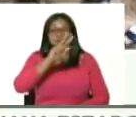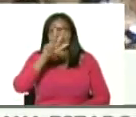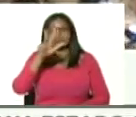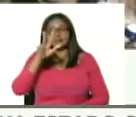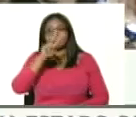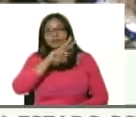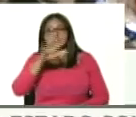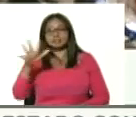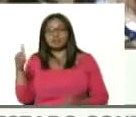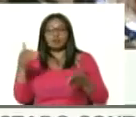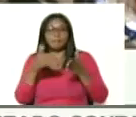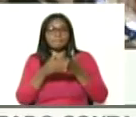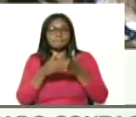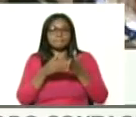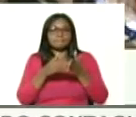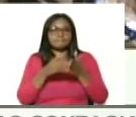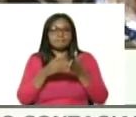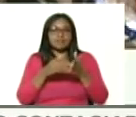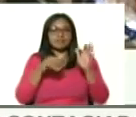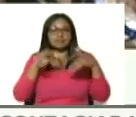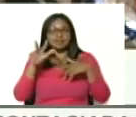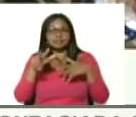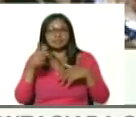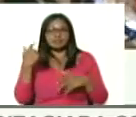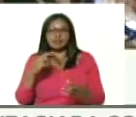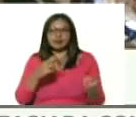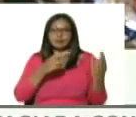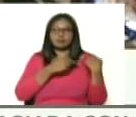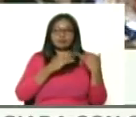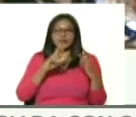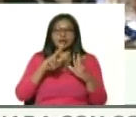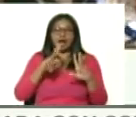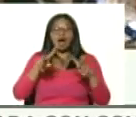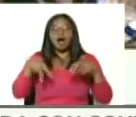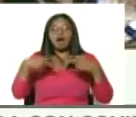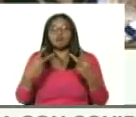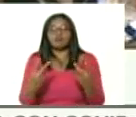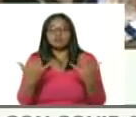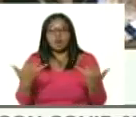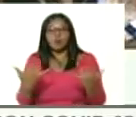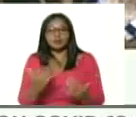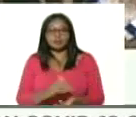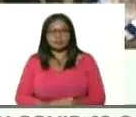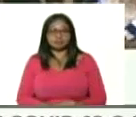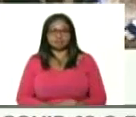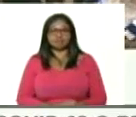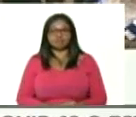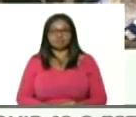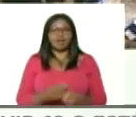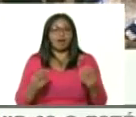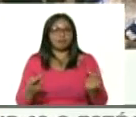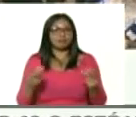25.013 consejos comunales tienen la vocería actualizada, vigente, fresca.